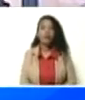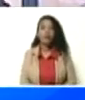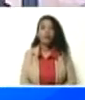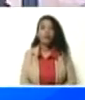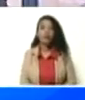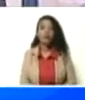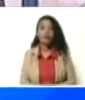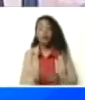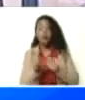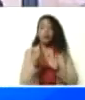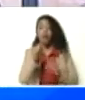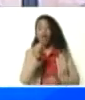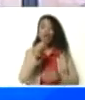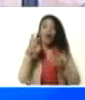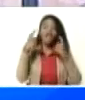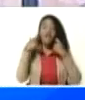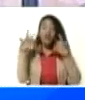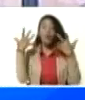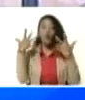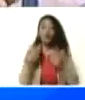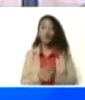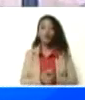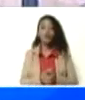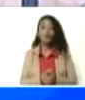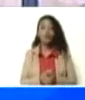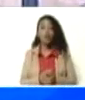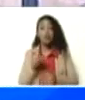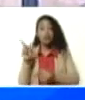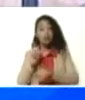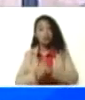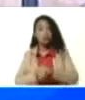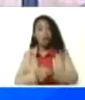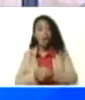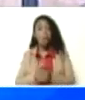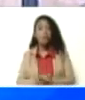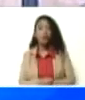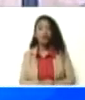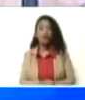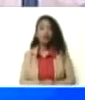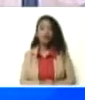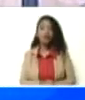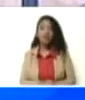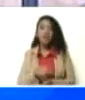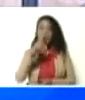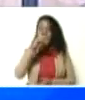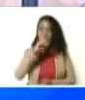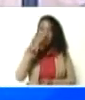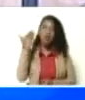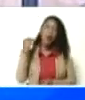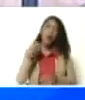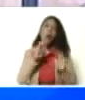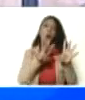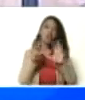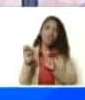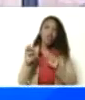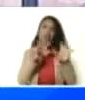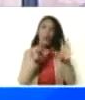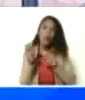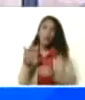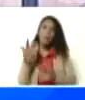cantante famoso de su tiempo, de los años 80, 90, de nuestro